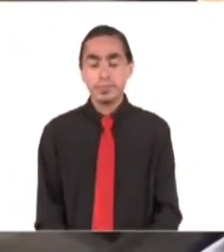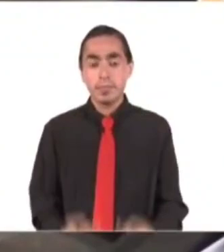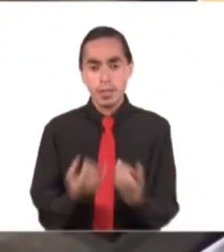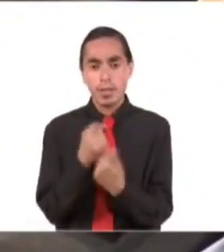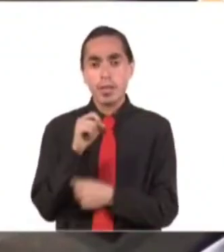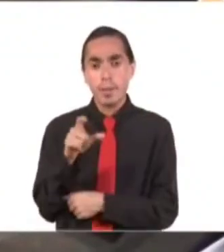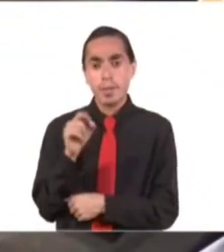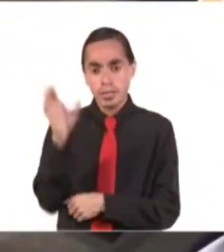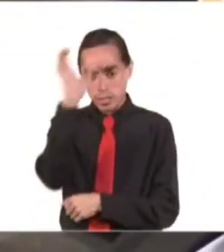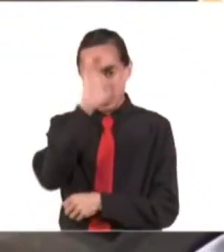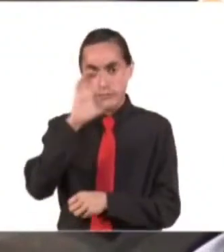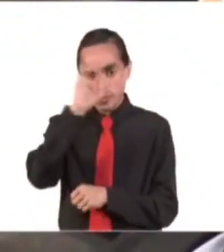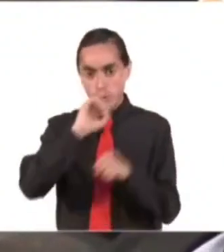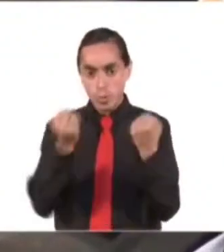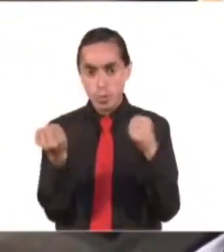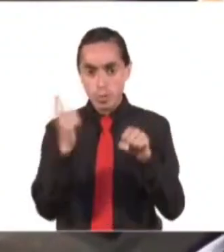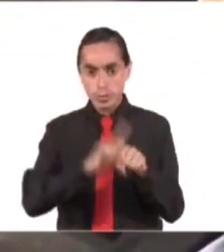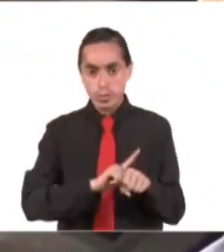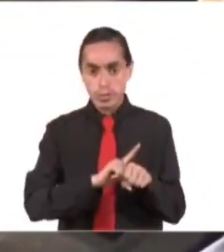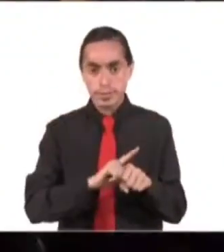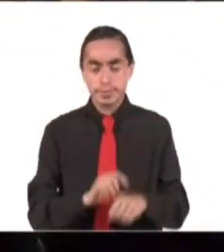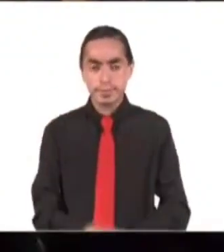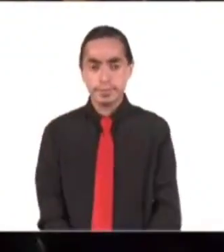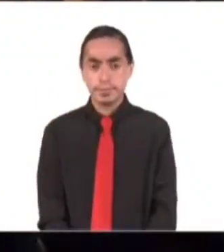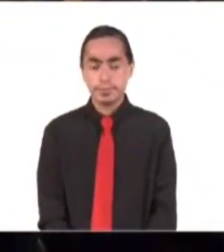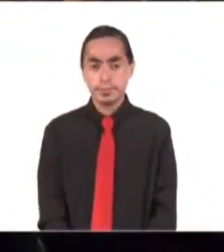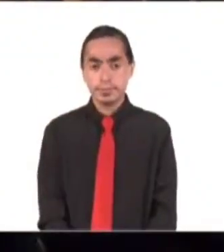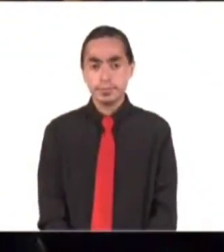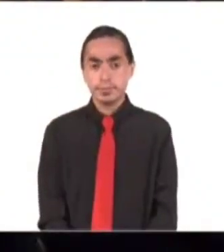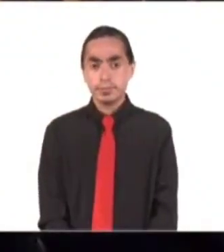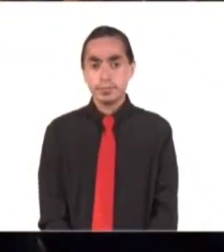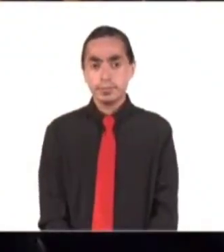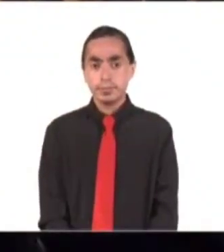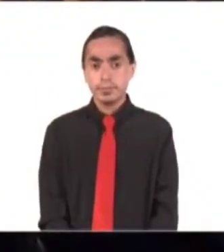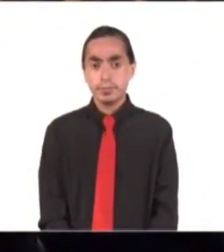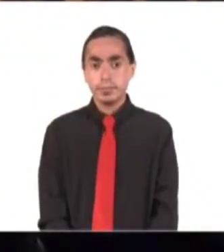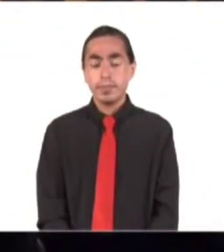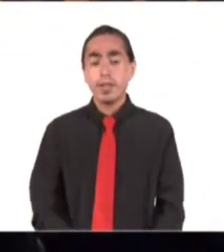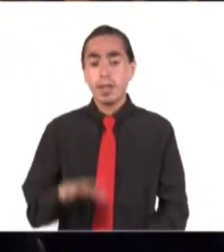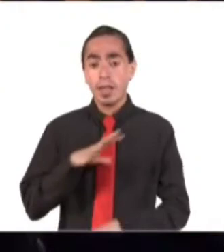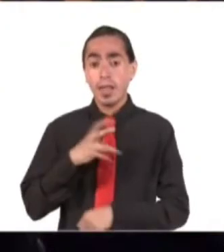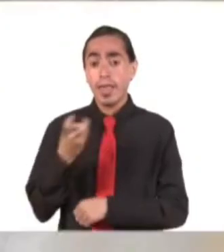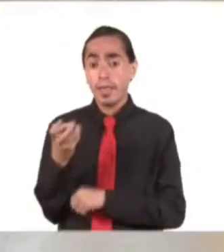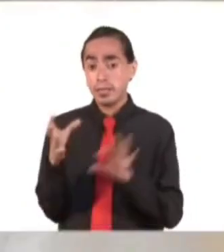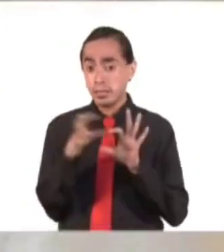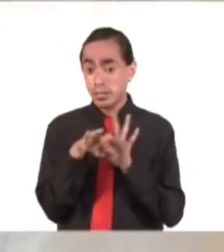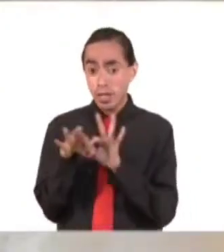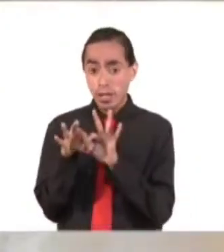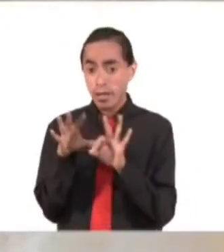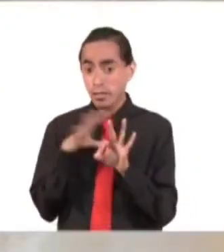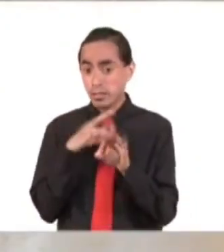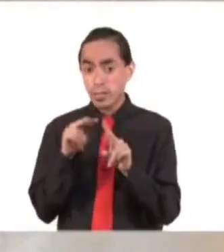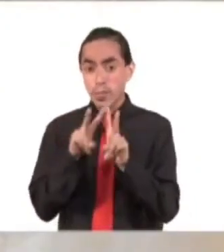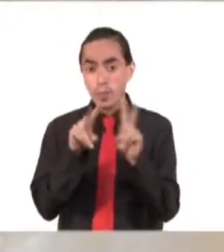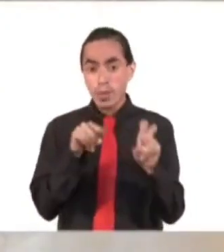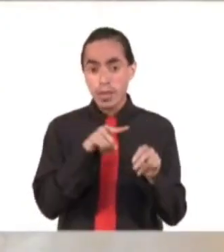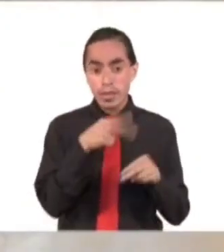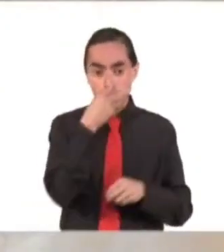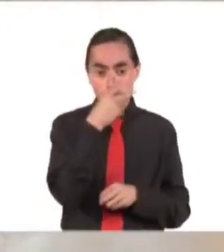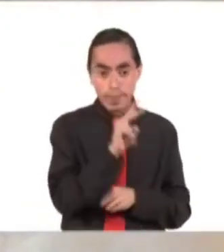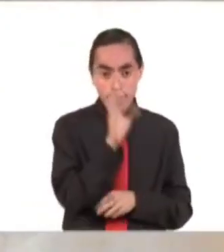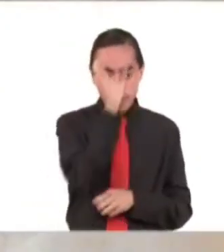también científicos sociales, que eran parte de ese nacer de la ciencia en